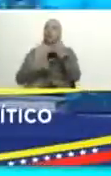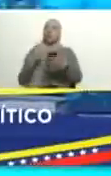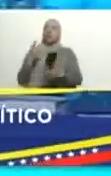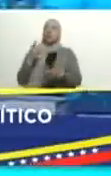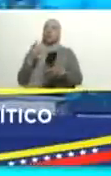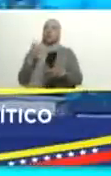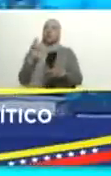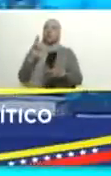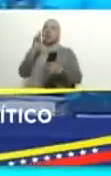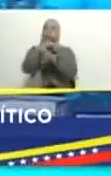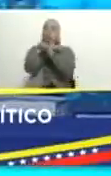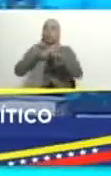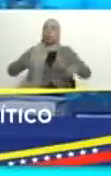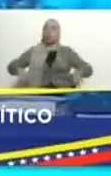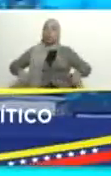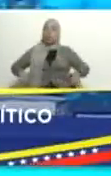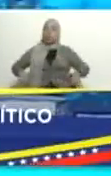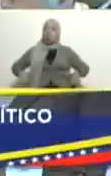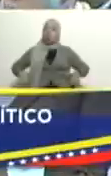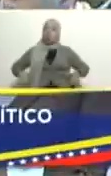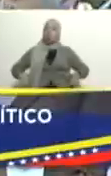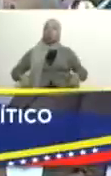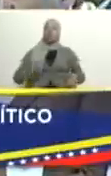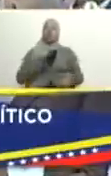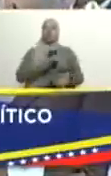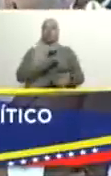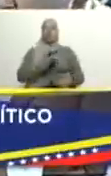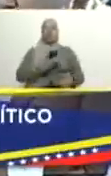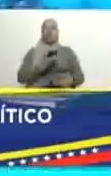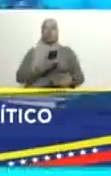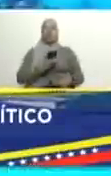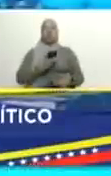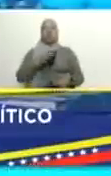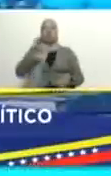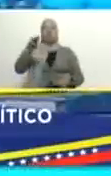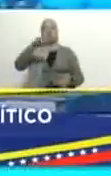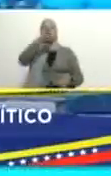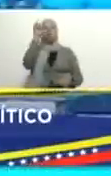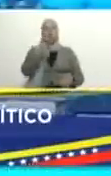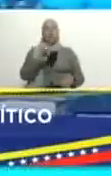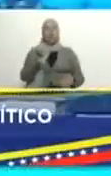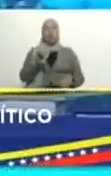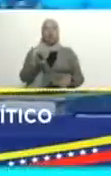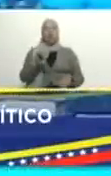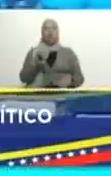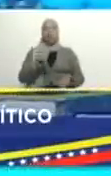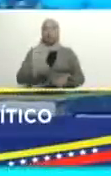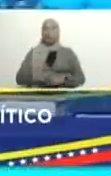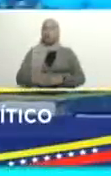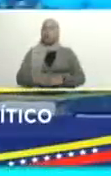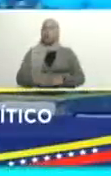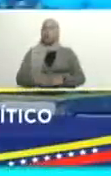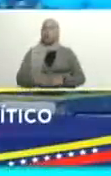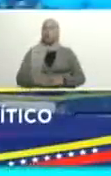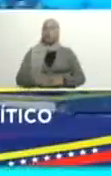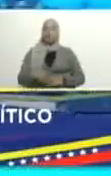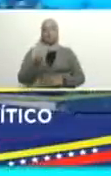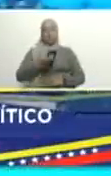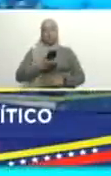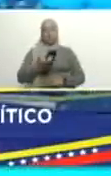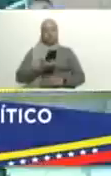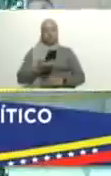Páez, Portuguesa, el alcalde del municipio Mara, estado Zulia, el alcalde del